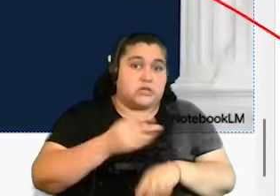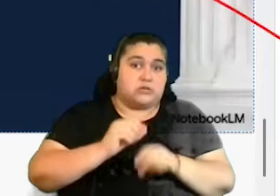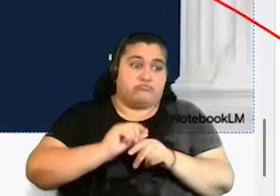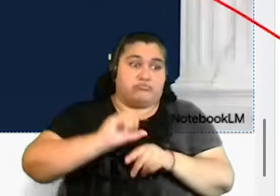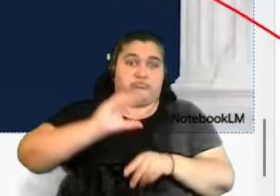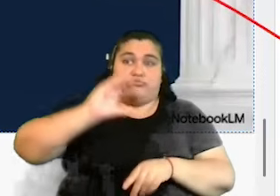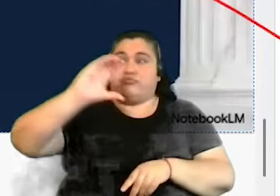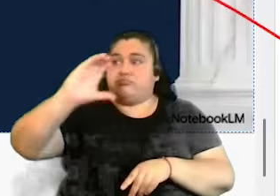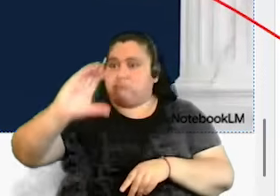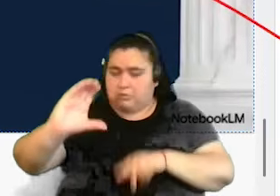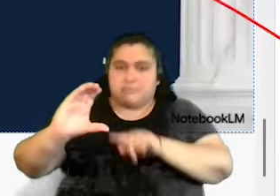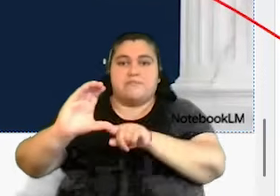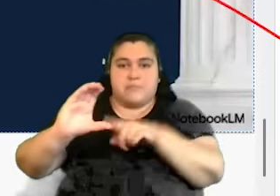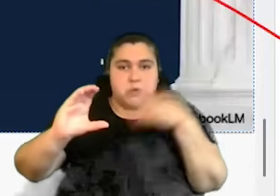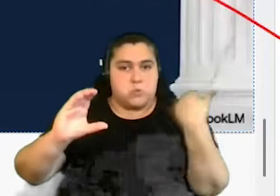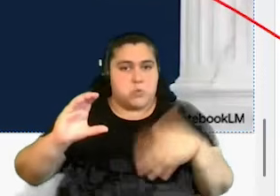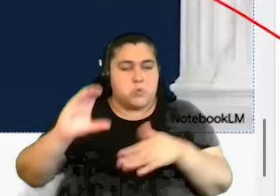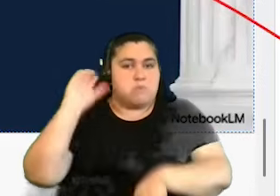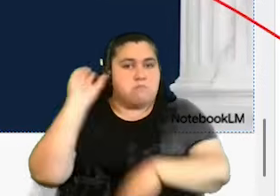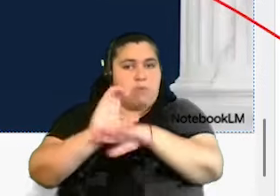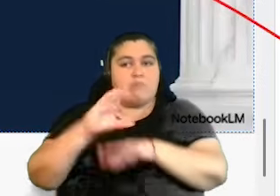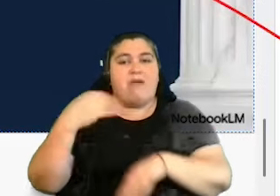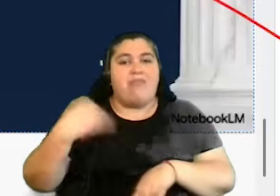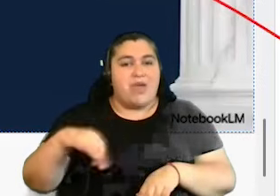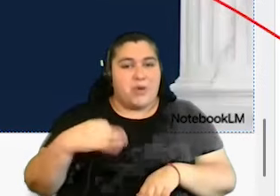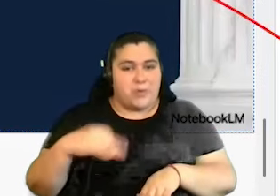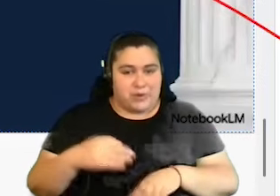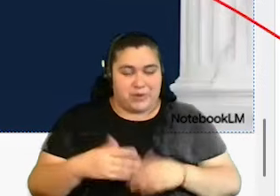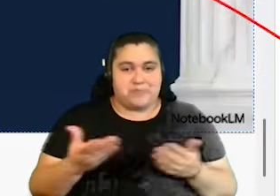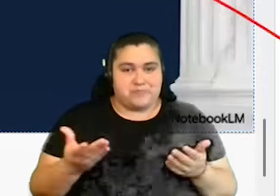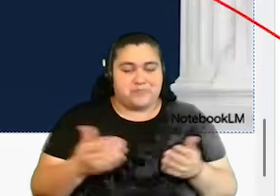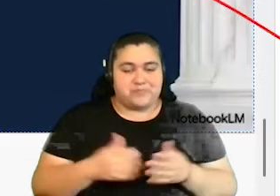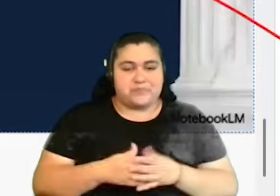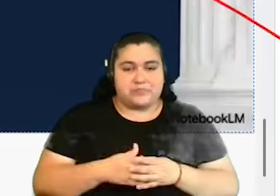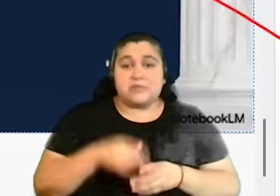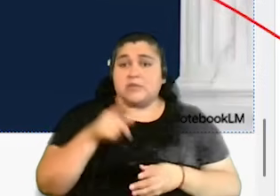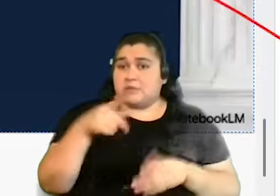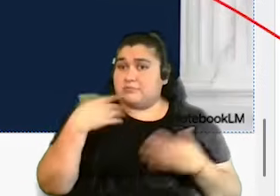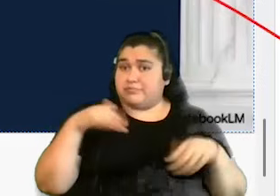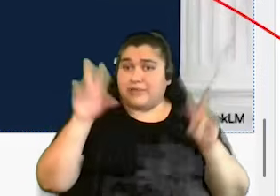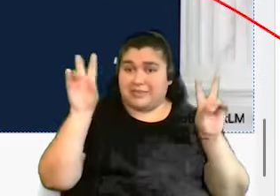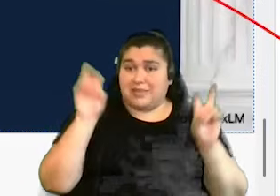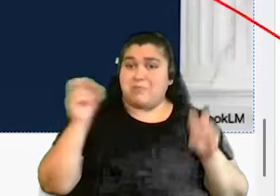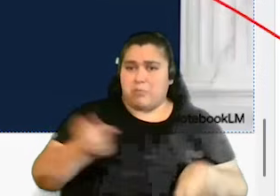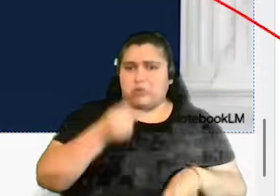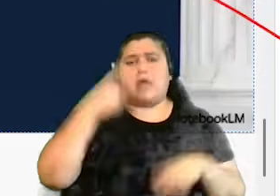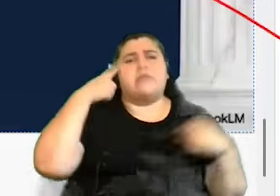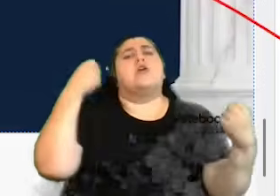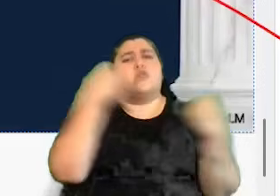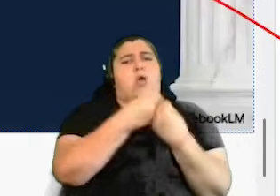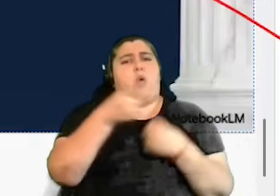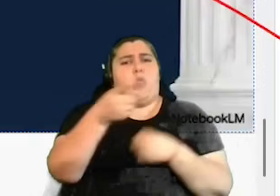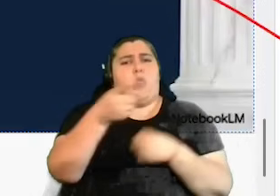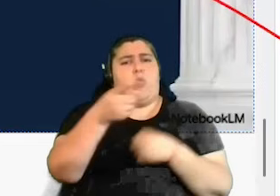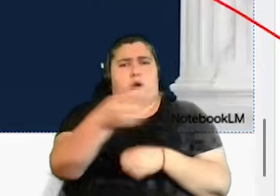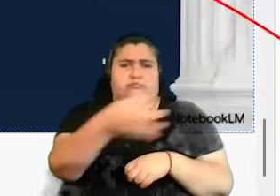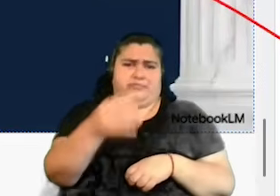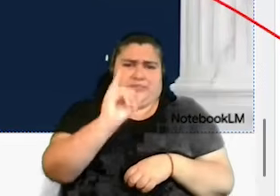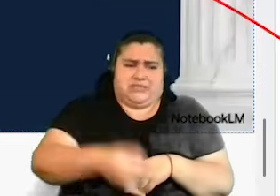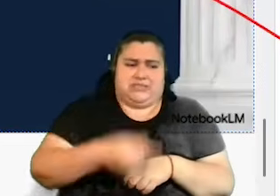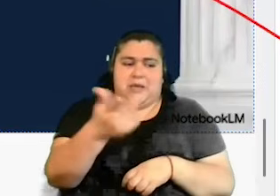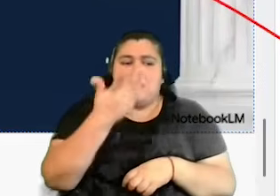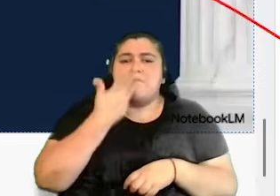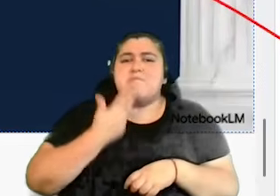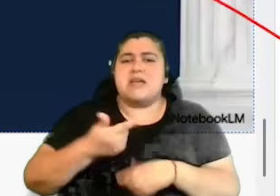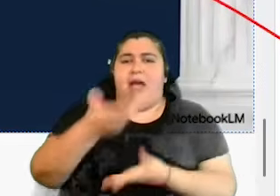que sí, está sí, destinado sí, a un sí, sector de Importante, grandes sí. contribuyentes, nada más. Pero importante. bueno, comparto Bueno, y me encanta el